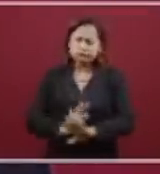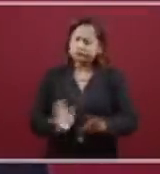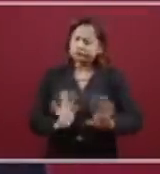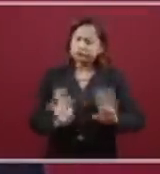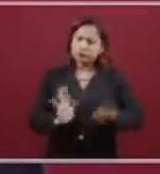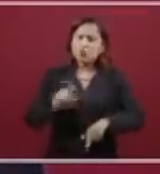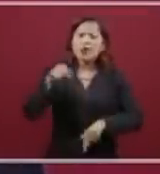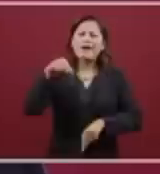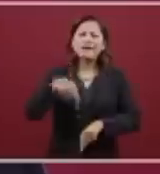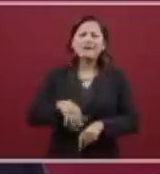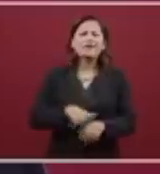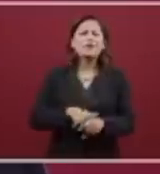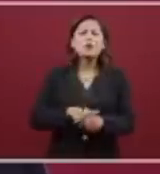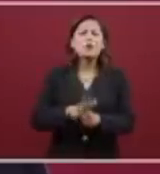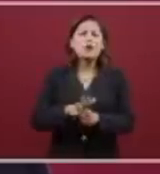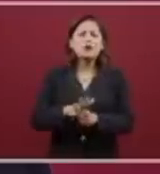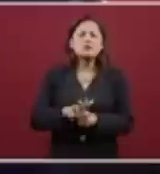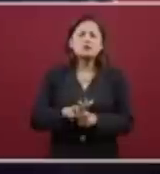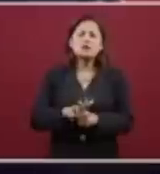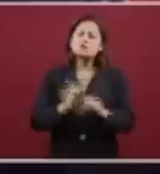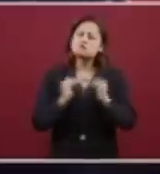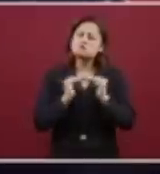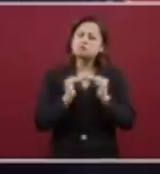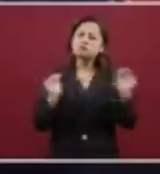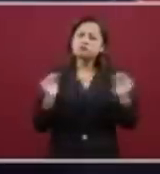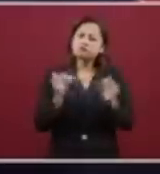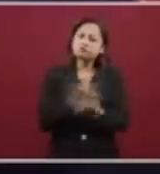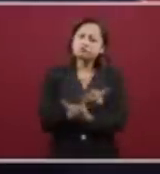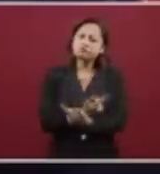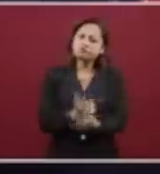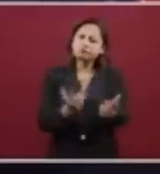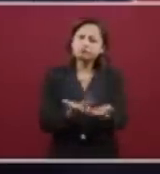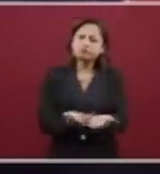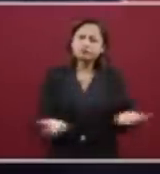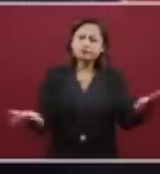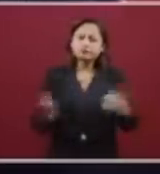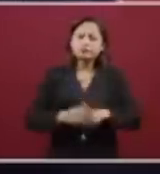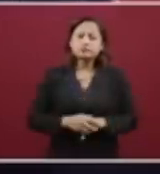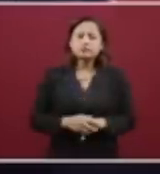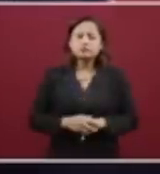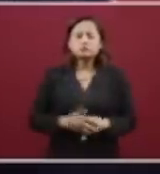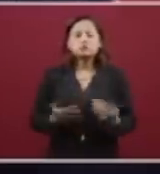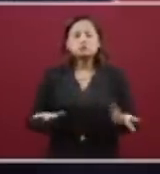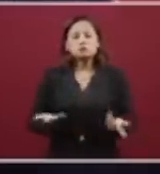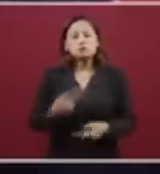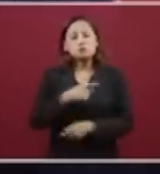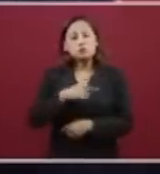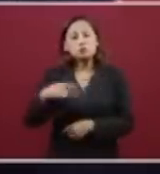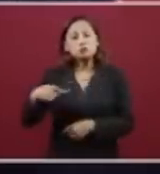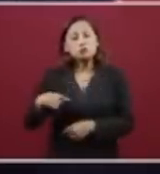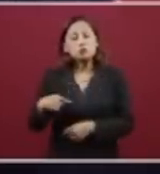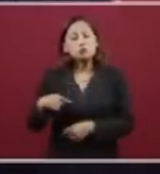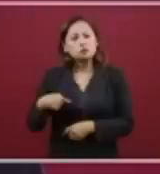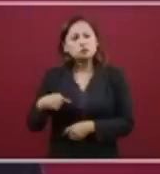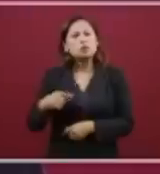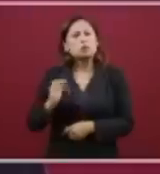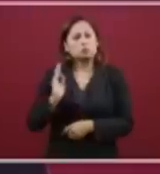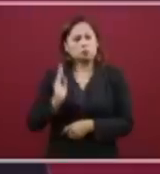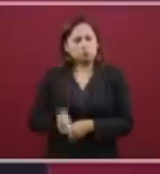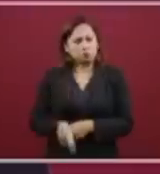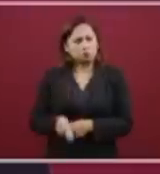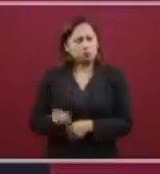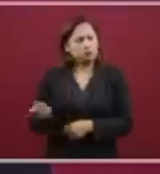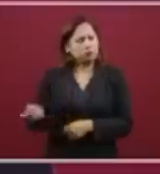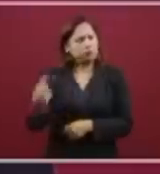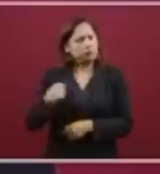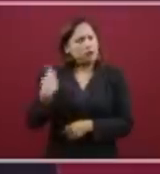democracia y que estamos a favor de la crítica de la